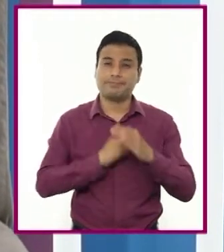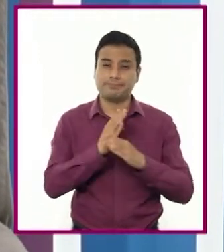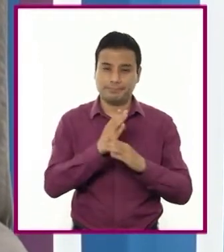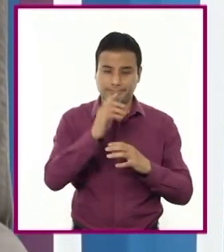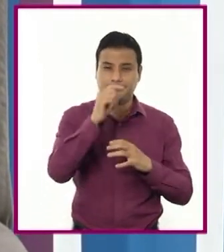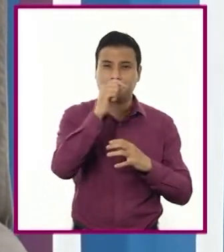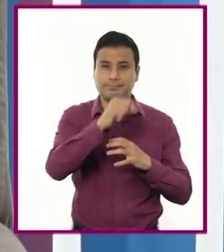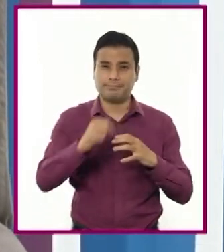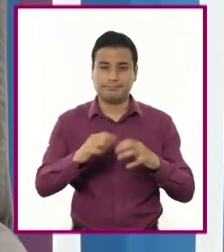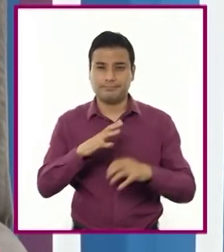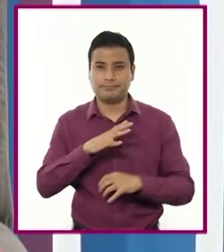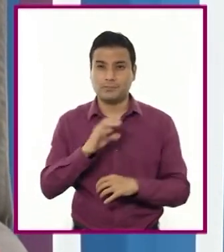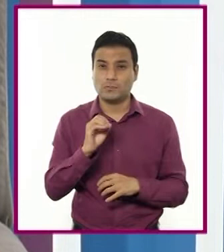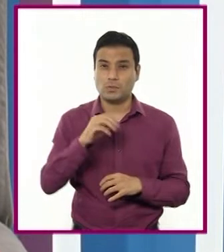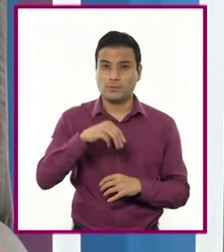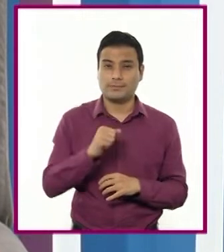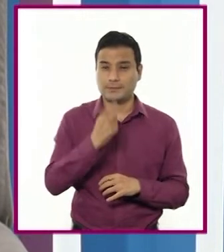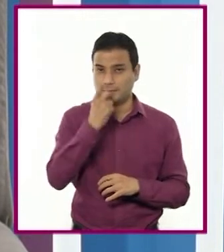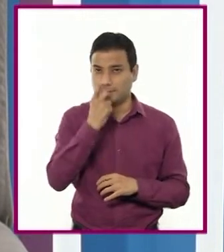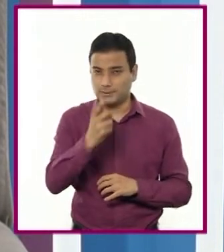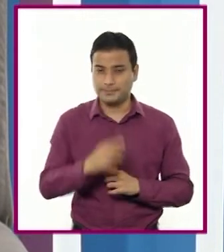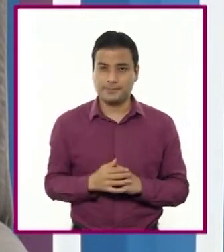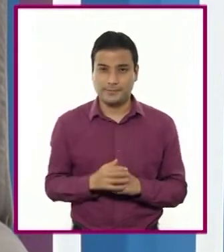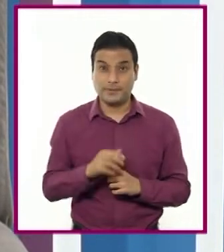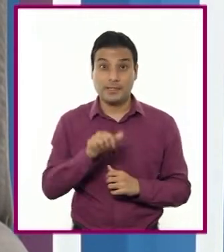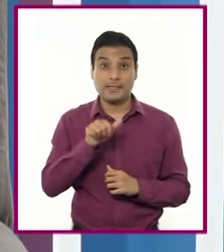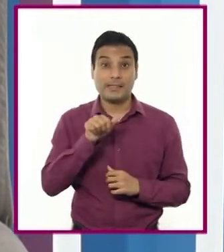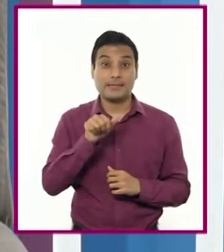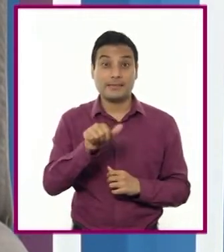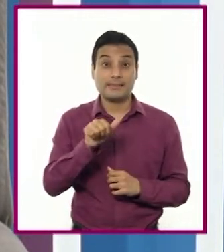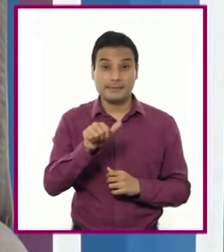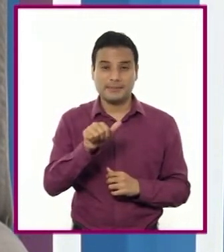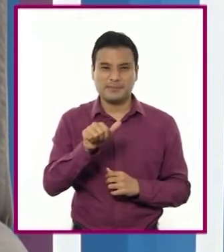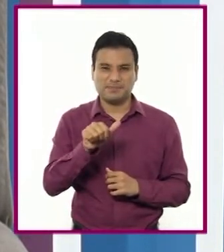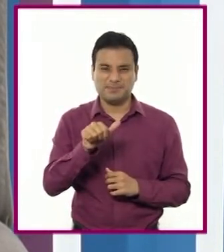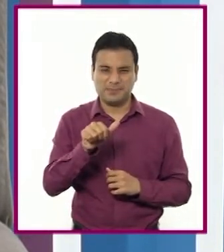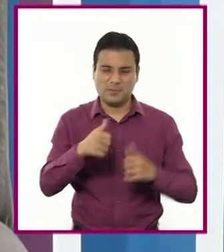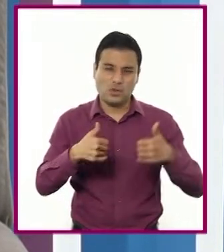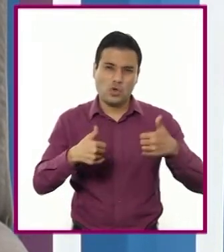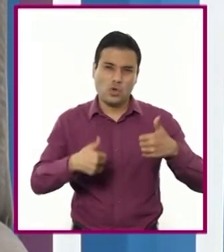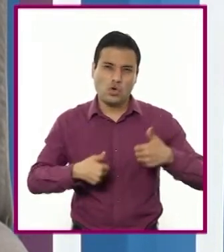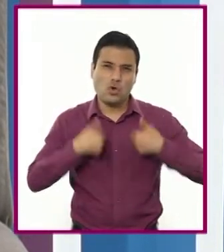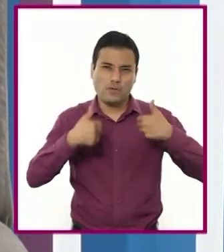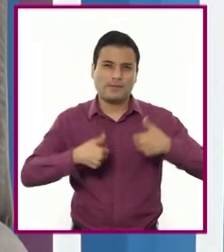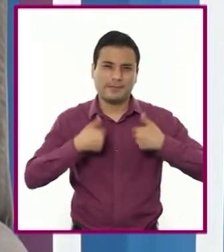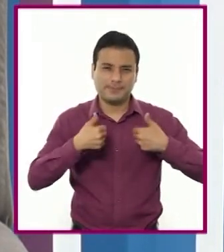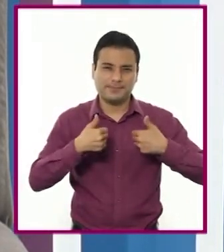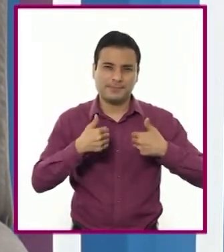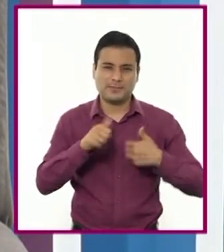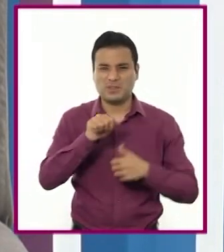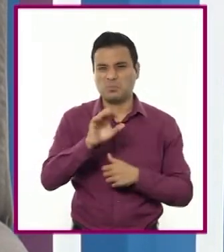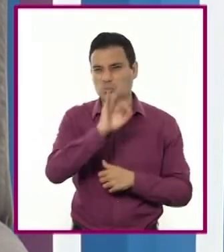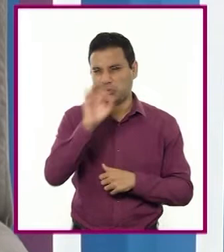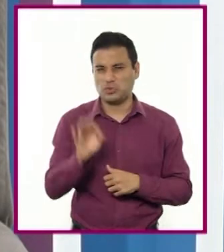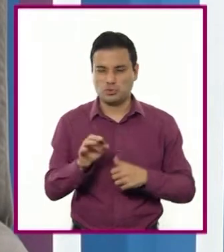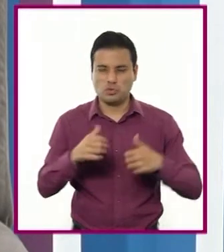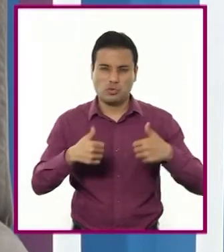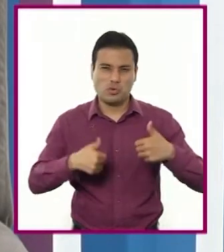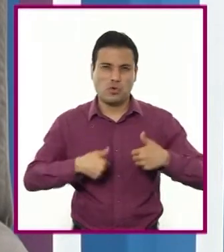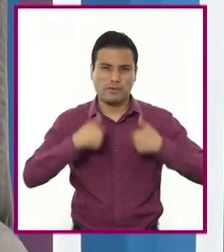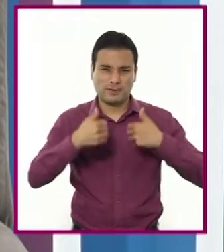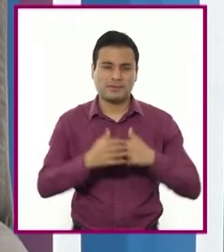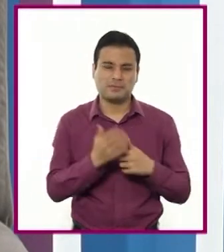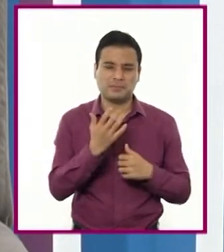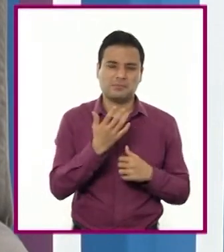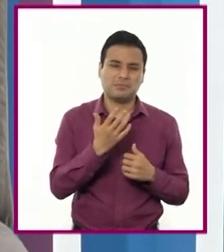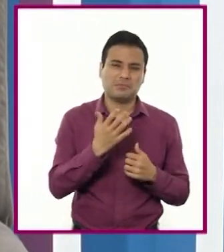Según las cifras de la OMS, podemos decir que 16 de cada 100 jóvenes entre los 10 y 19 años presentan